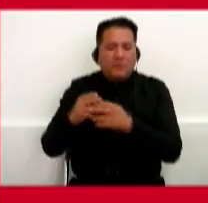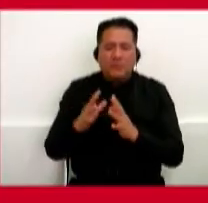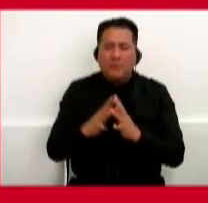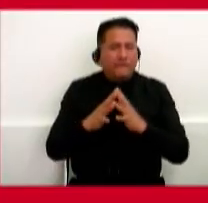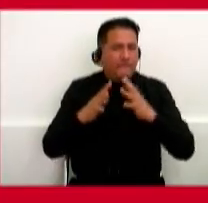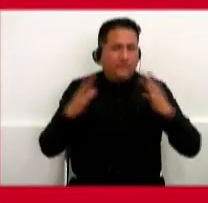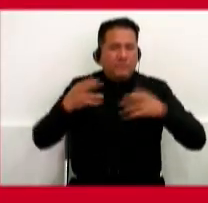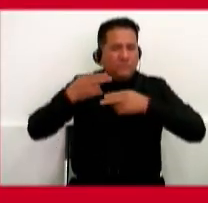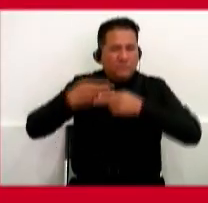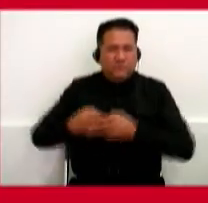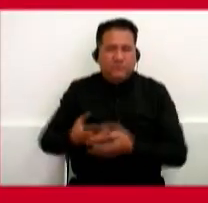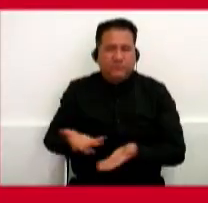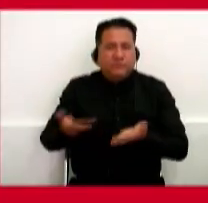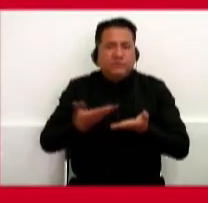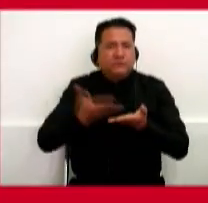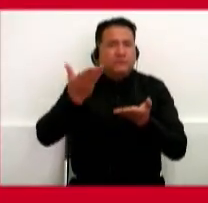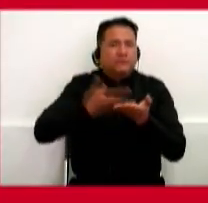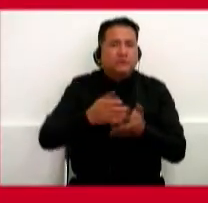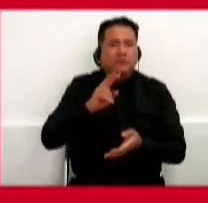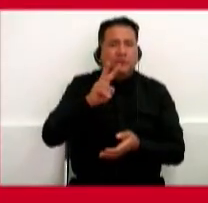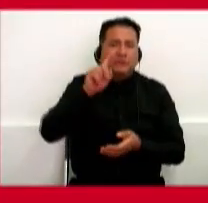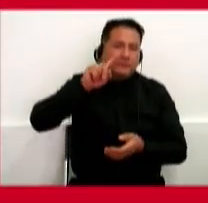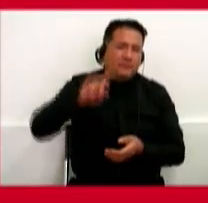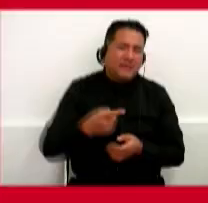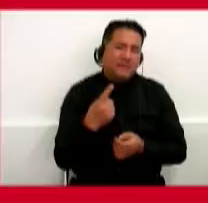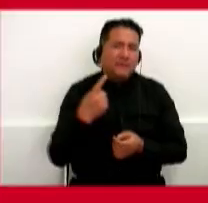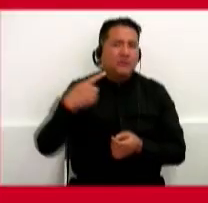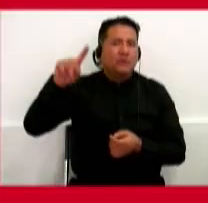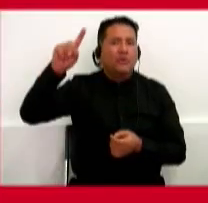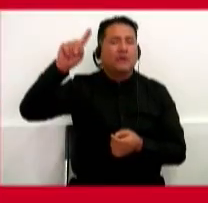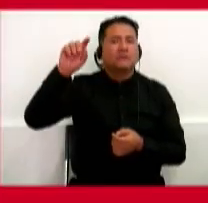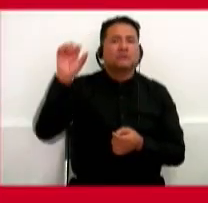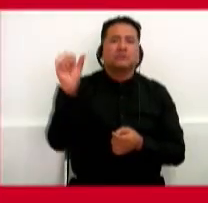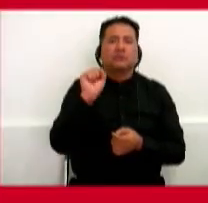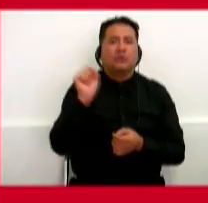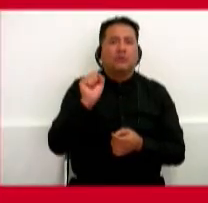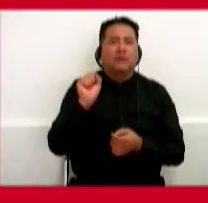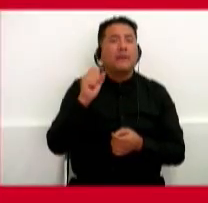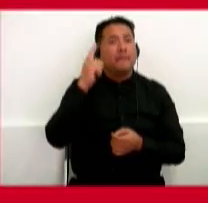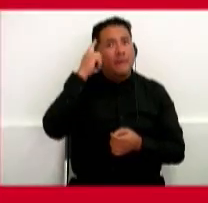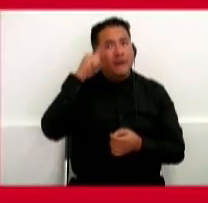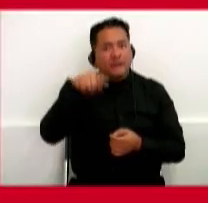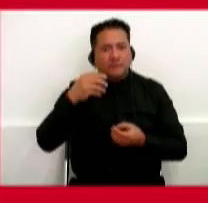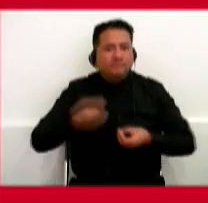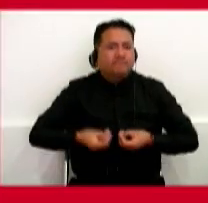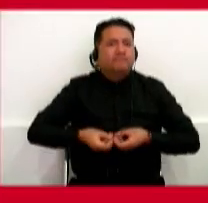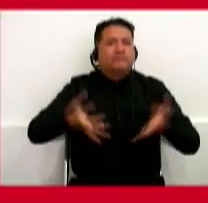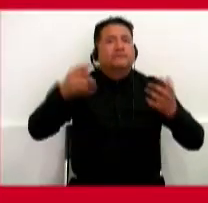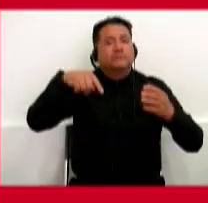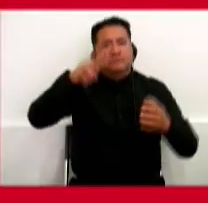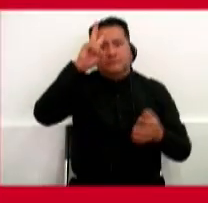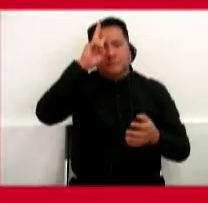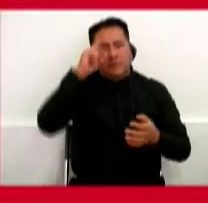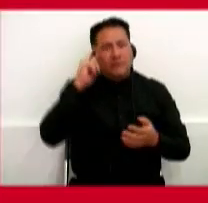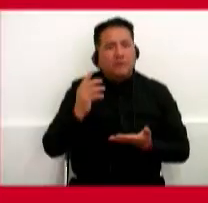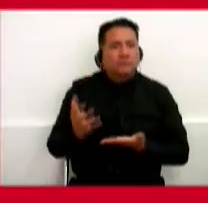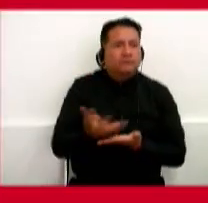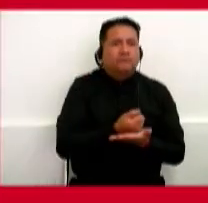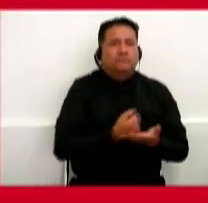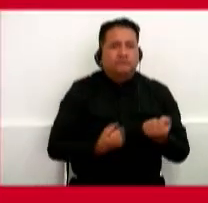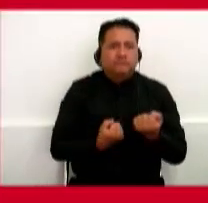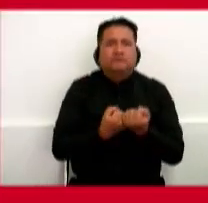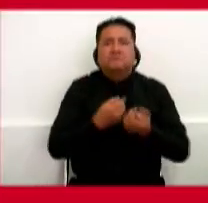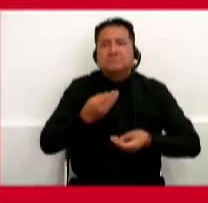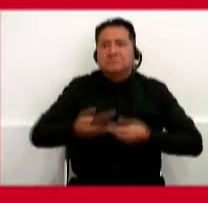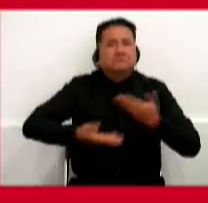Hemos aportado más de 2.000 millones de soles al país en compras,